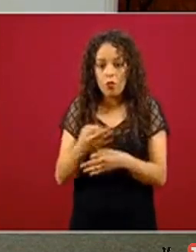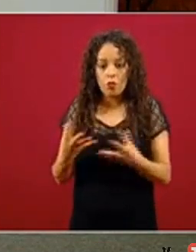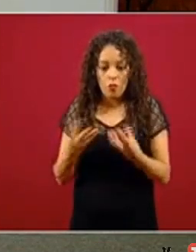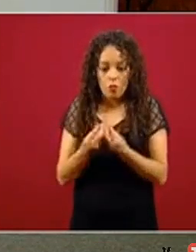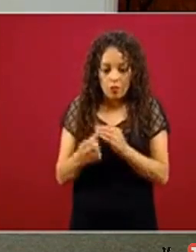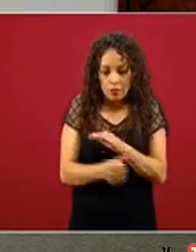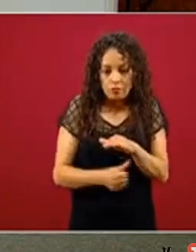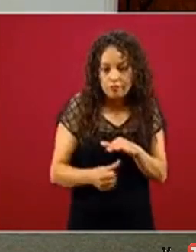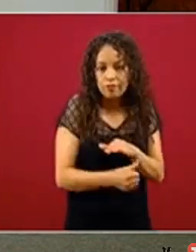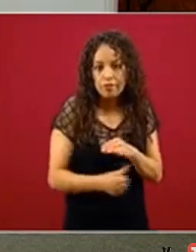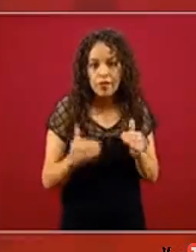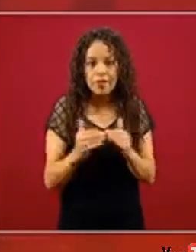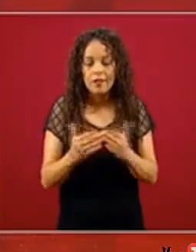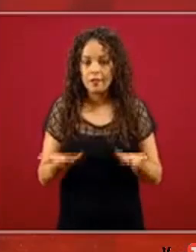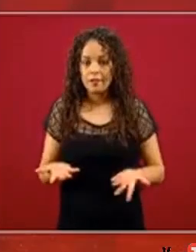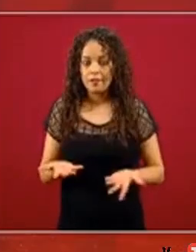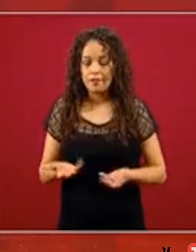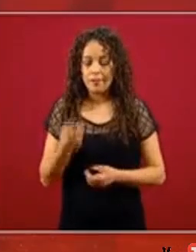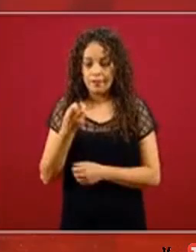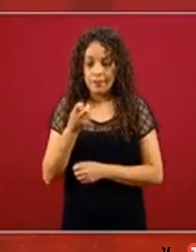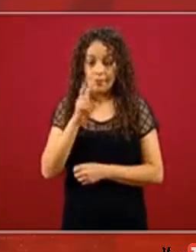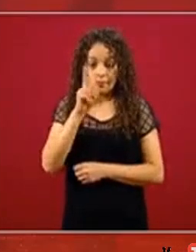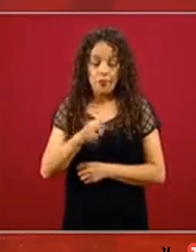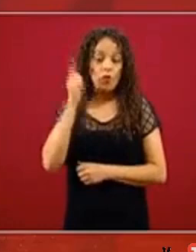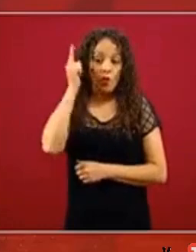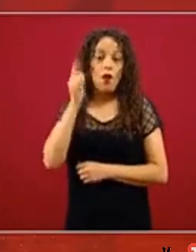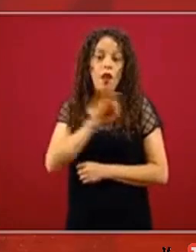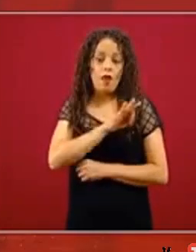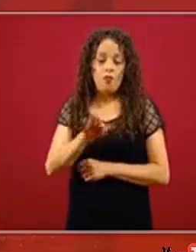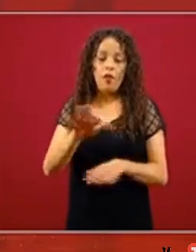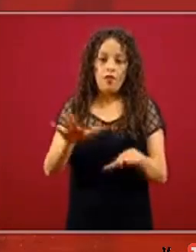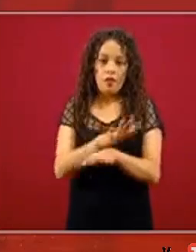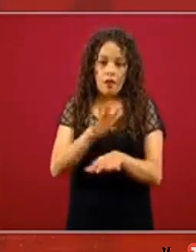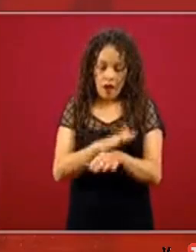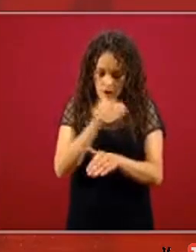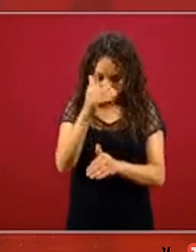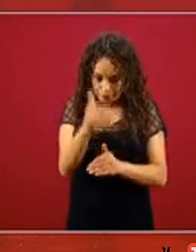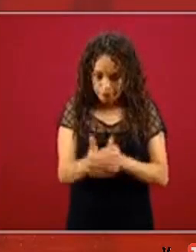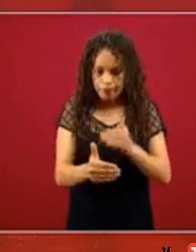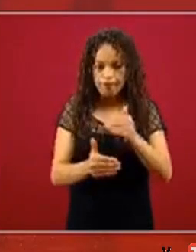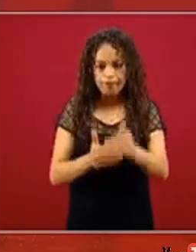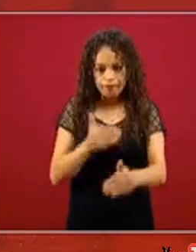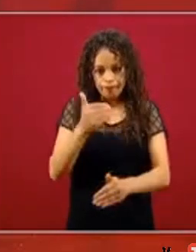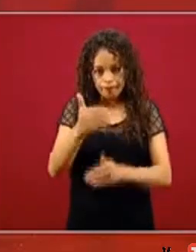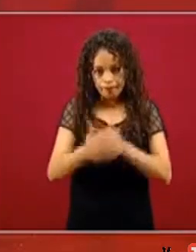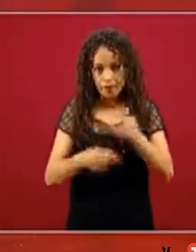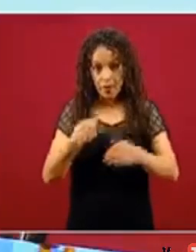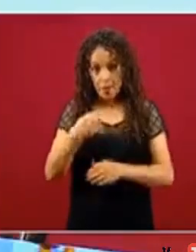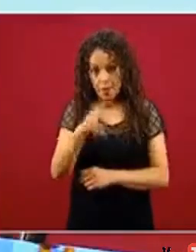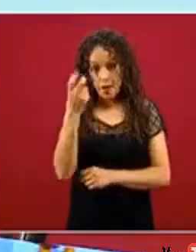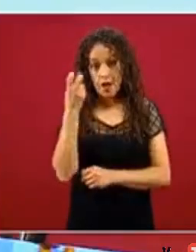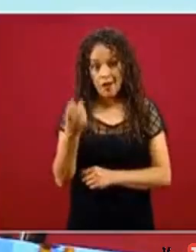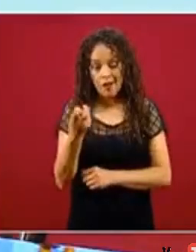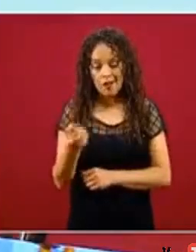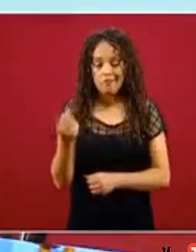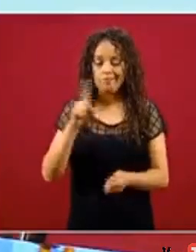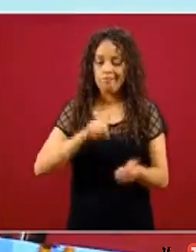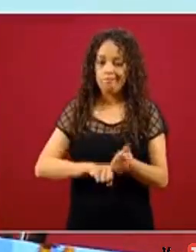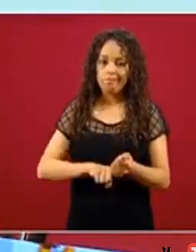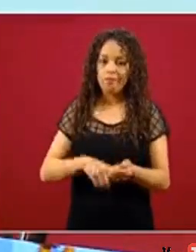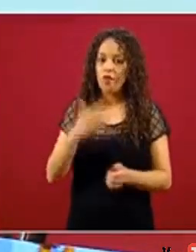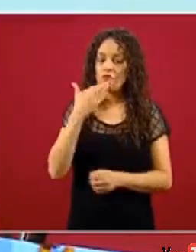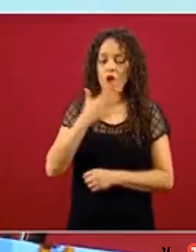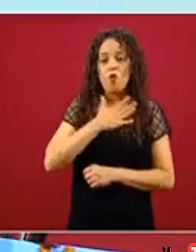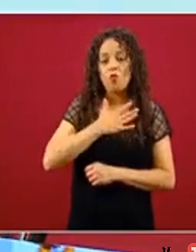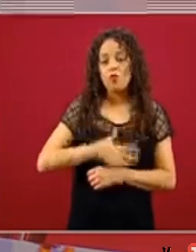deben, espero, modificarse progresivamente, pero son parte de la injusticia social que vive no solo